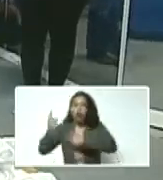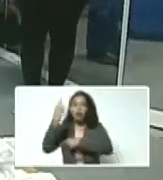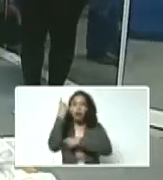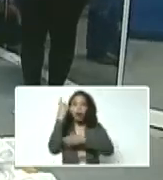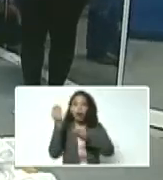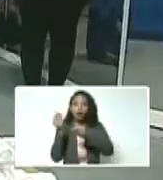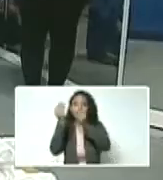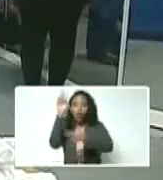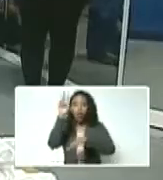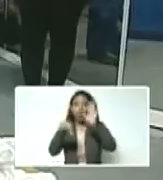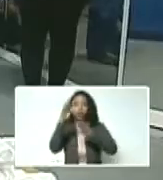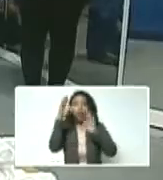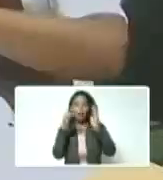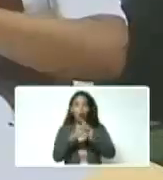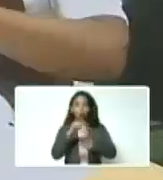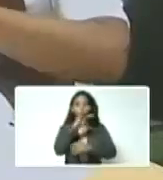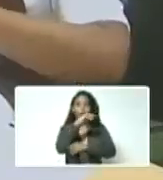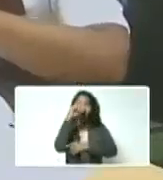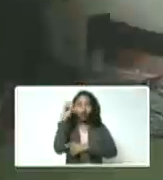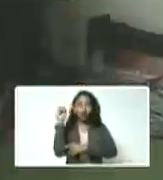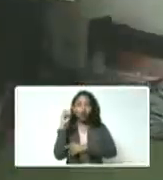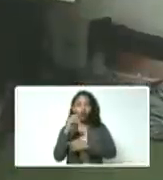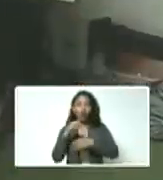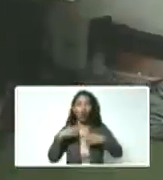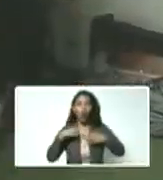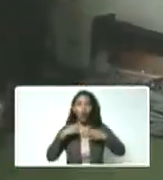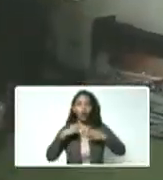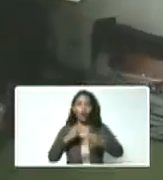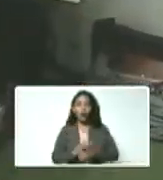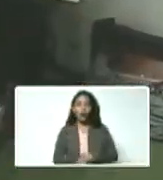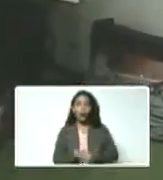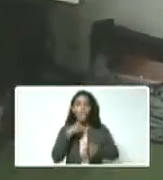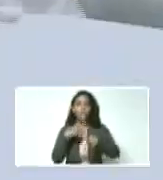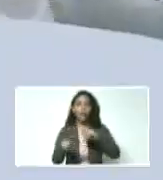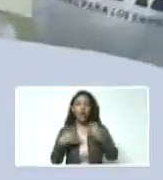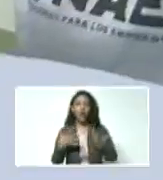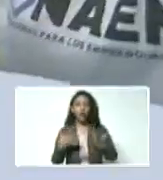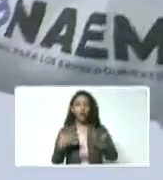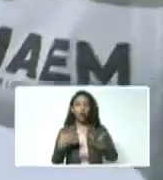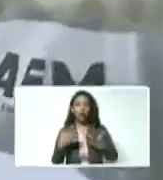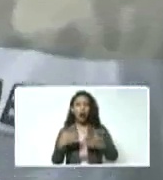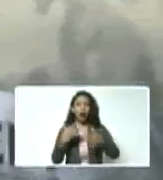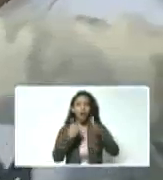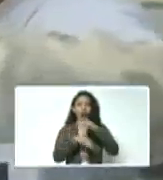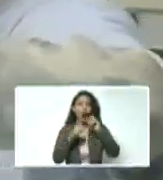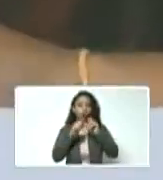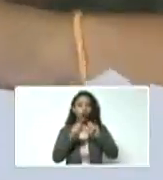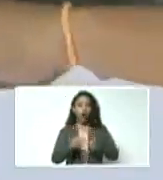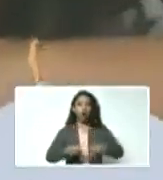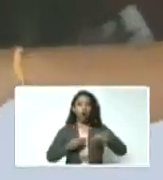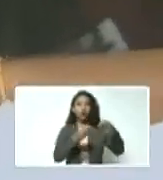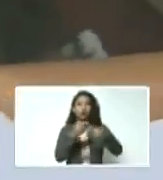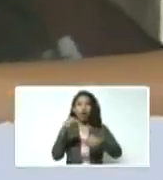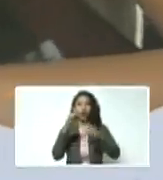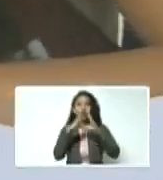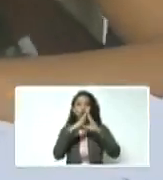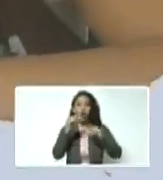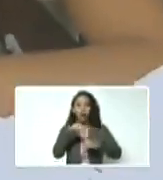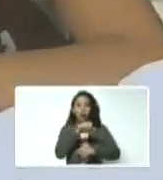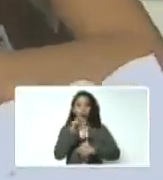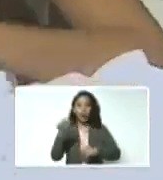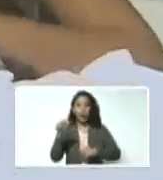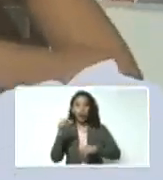de 12.400 uniformes, pero que van a seguir entregando toda esta semana. Mira,